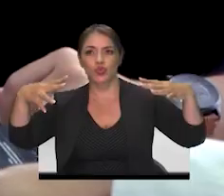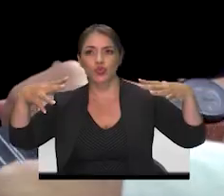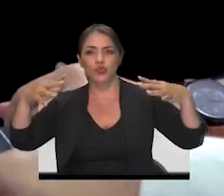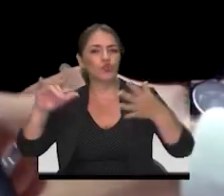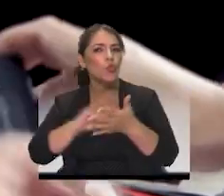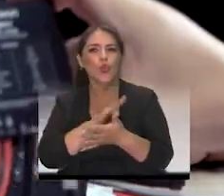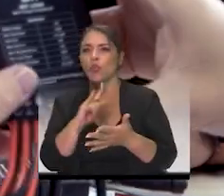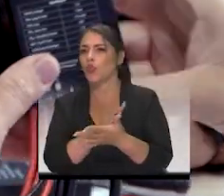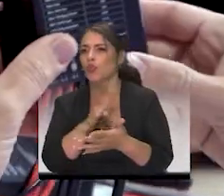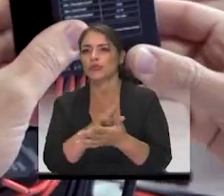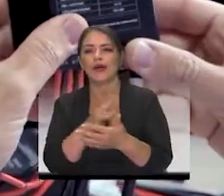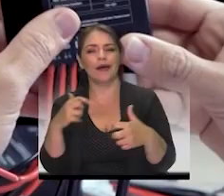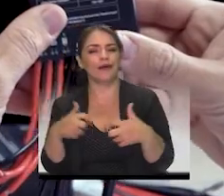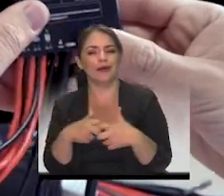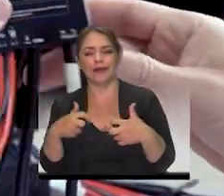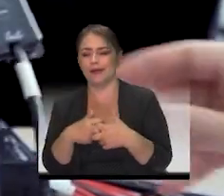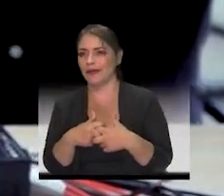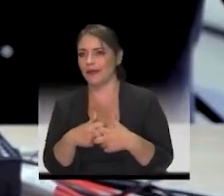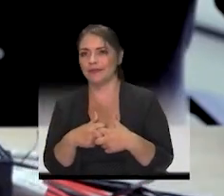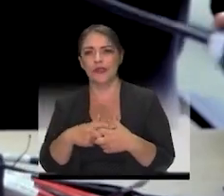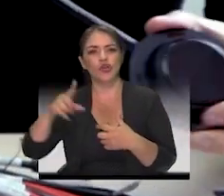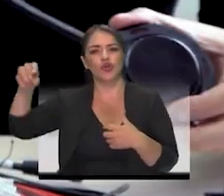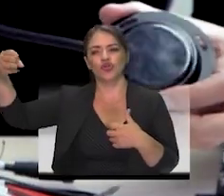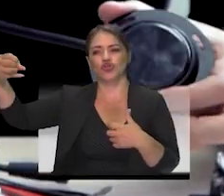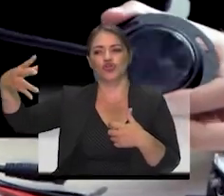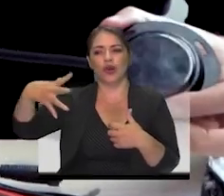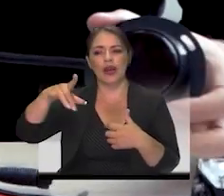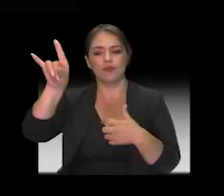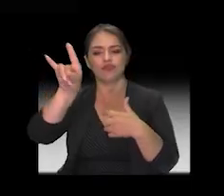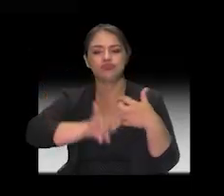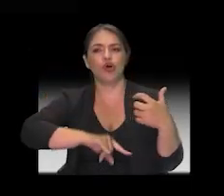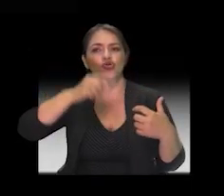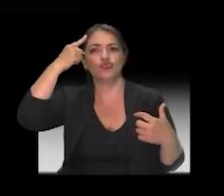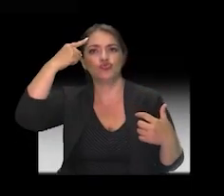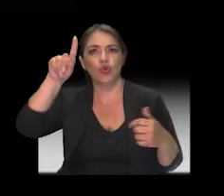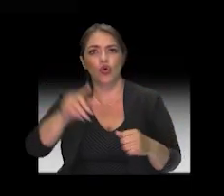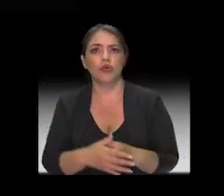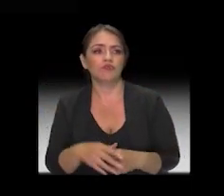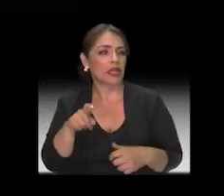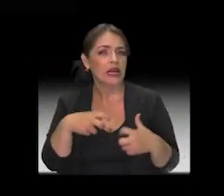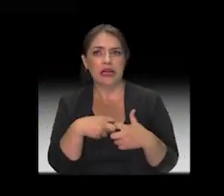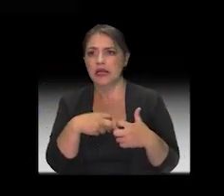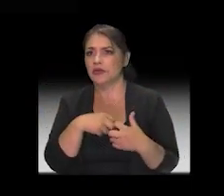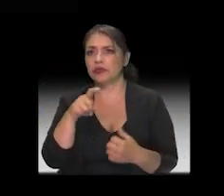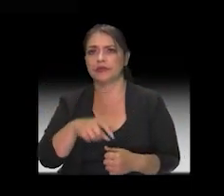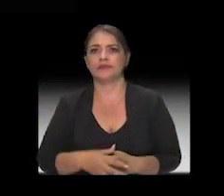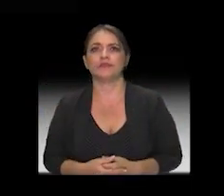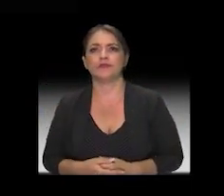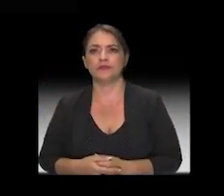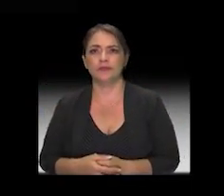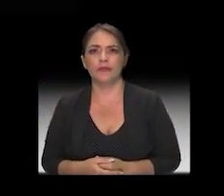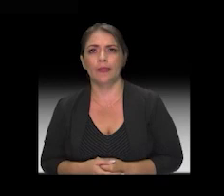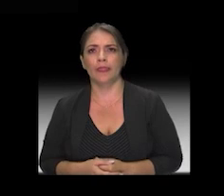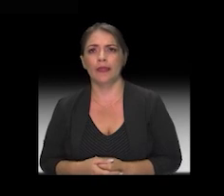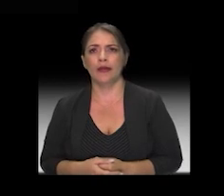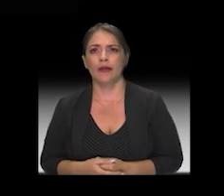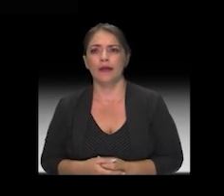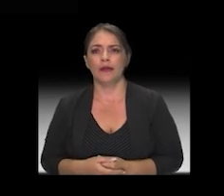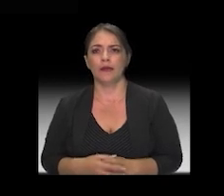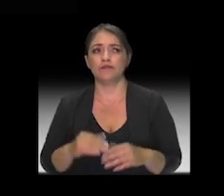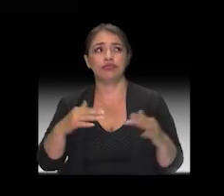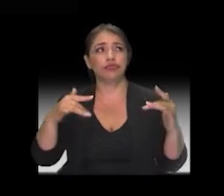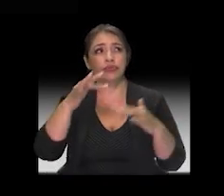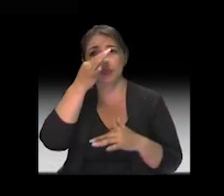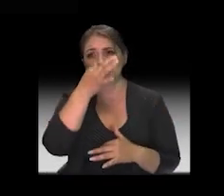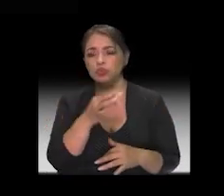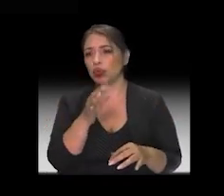como les he contado, son 100% autosostenibles, no requieren energía. Eso quiere decir que hay cero emisiones de